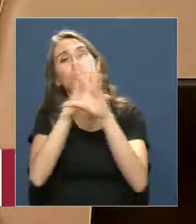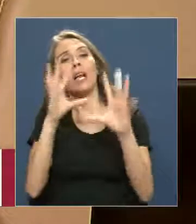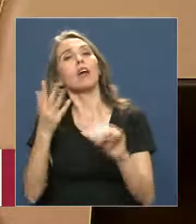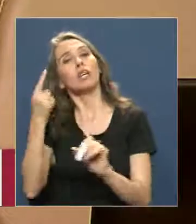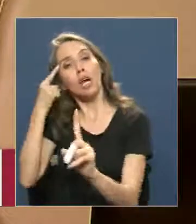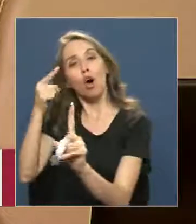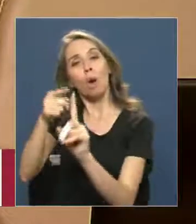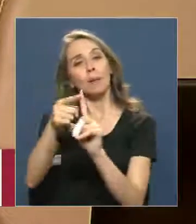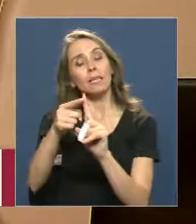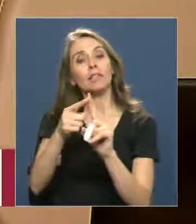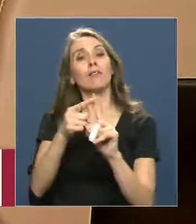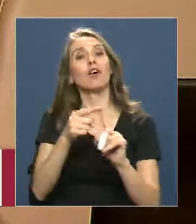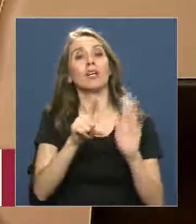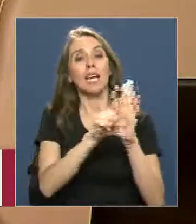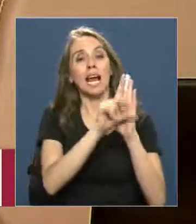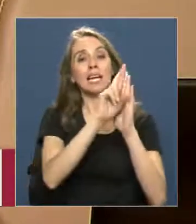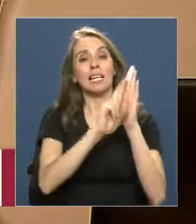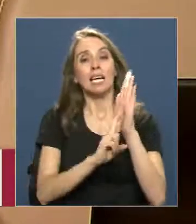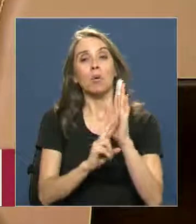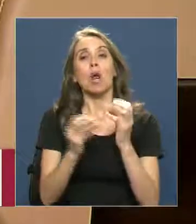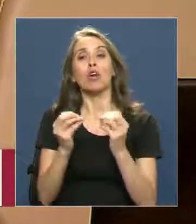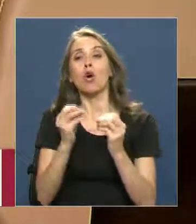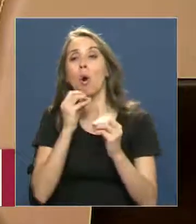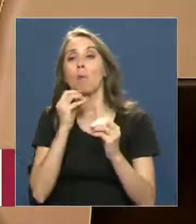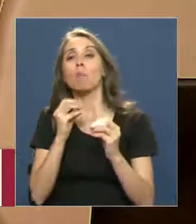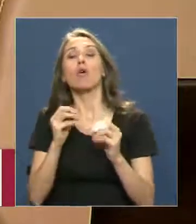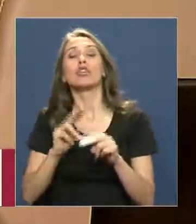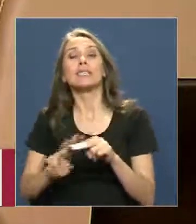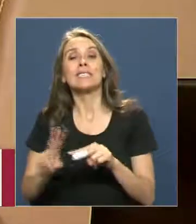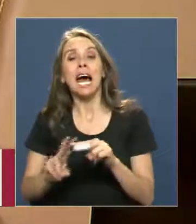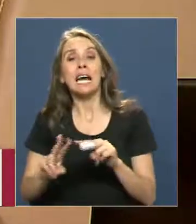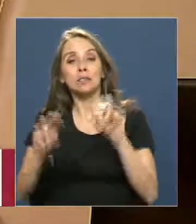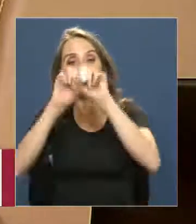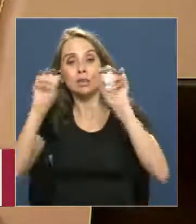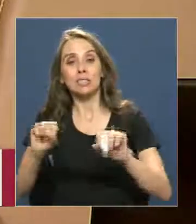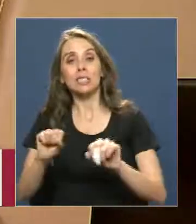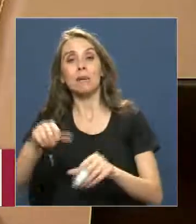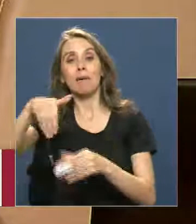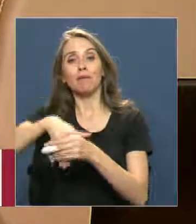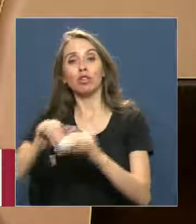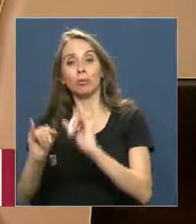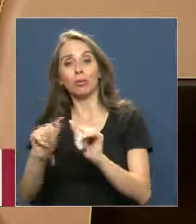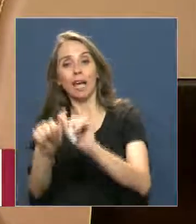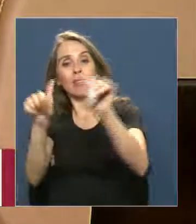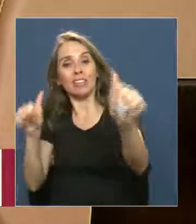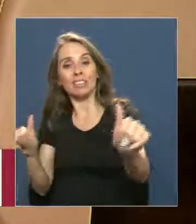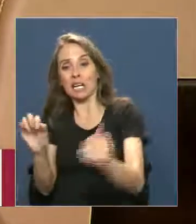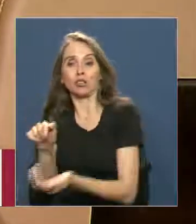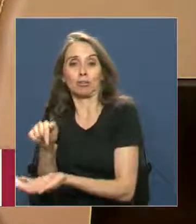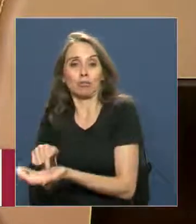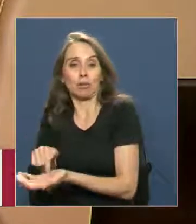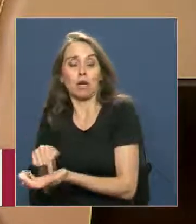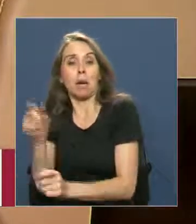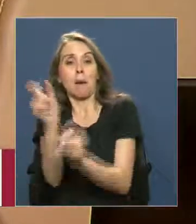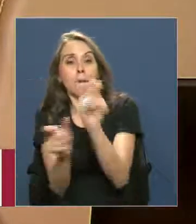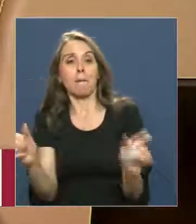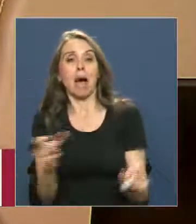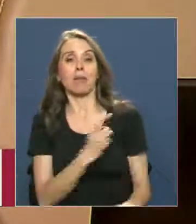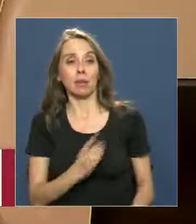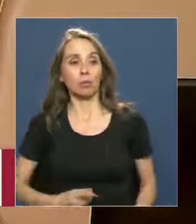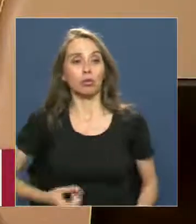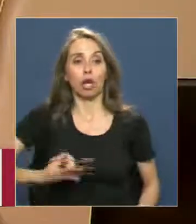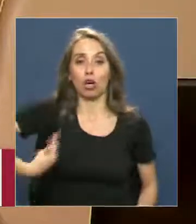es regular la aplicación de un sistema telemático de votación para los parlamentarios. Nosotros tenemos